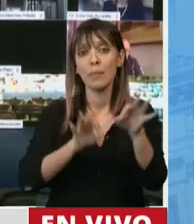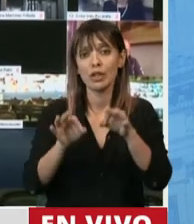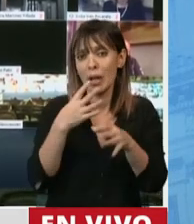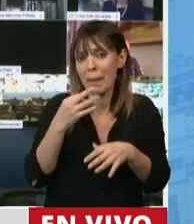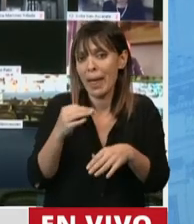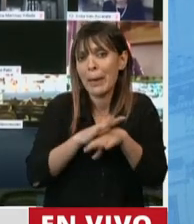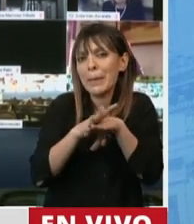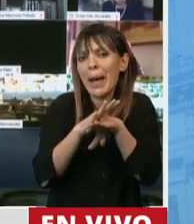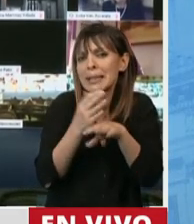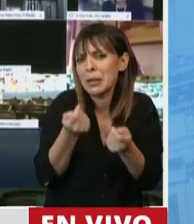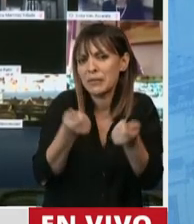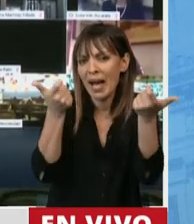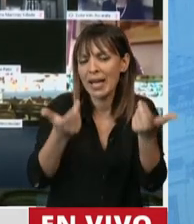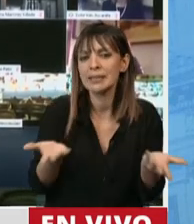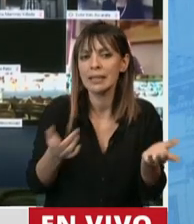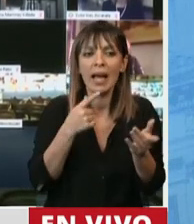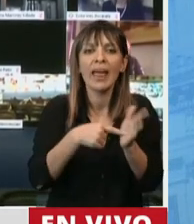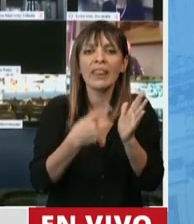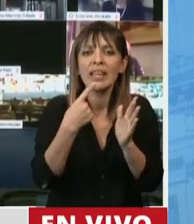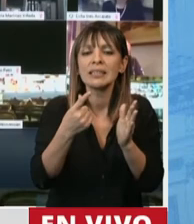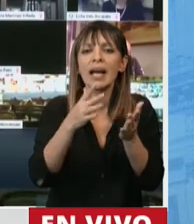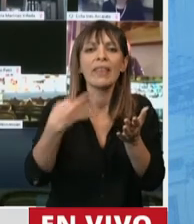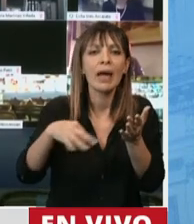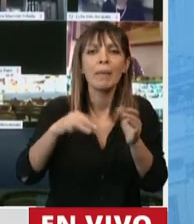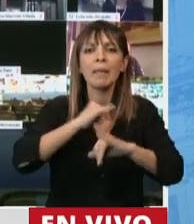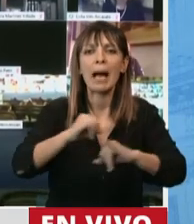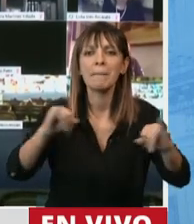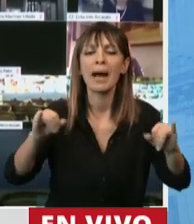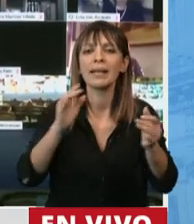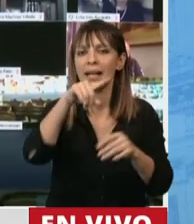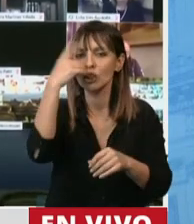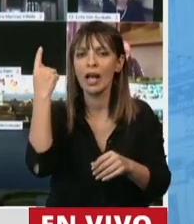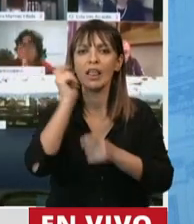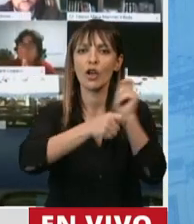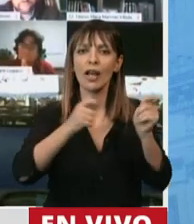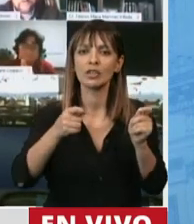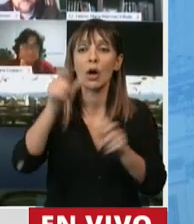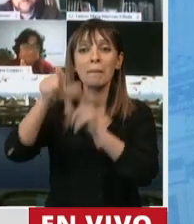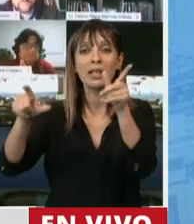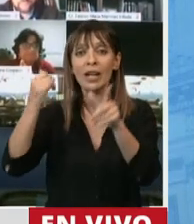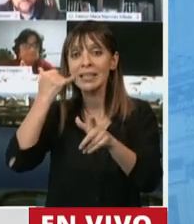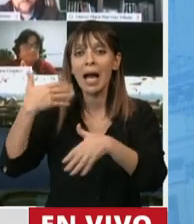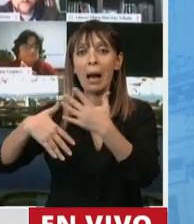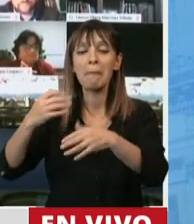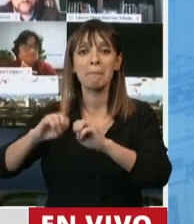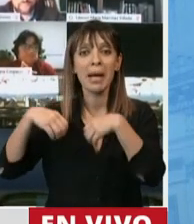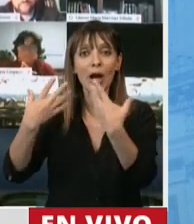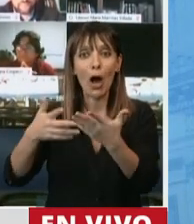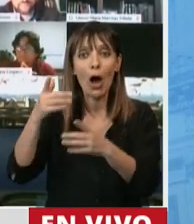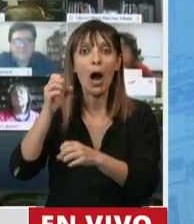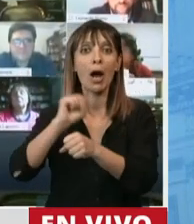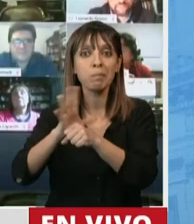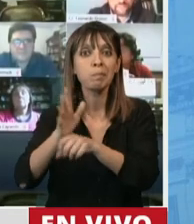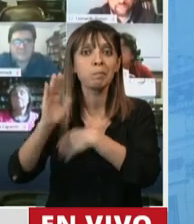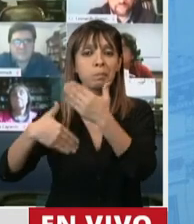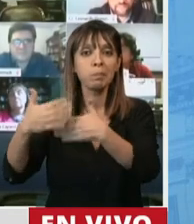muy sencillo, establece una campaña nacional de promoción de la donación en pacientes que se han recuperado de la enfermedad, declara de interés